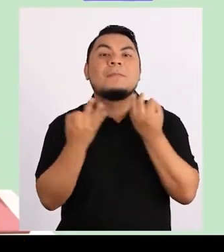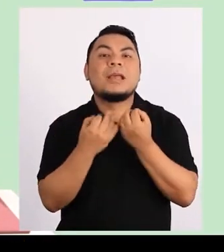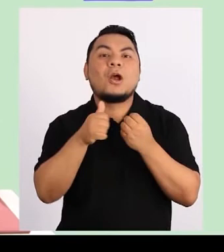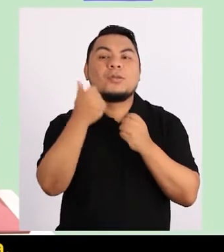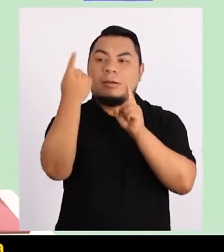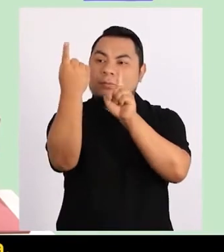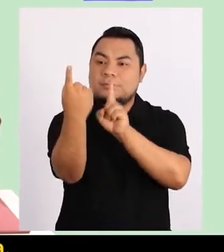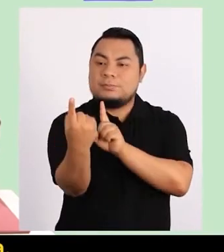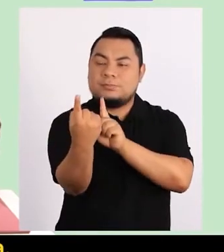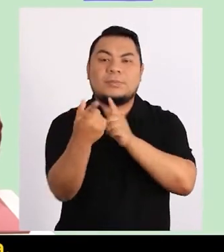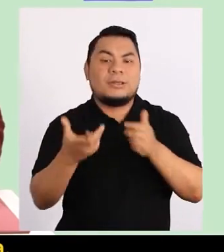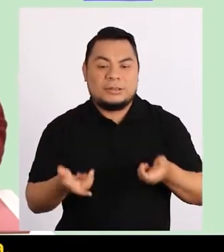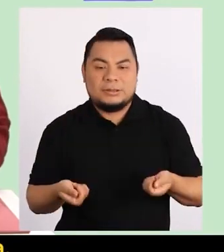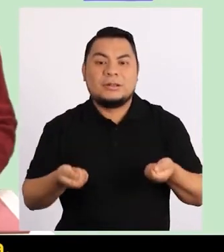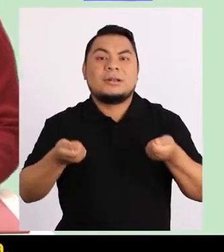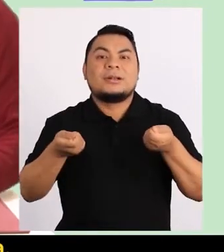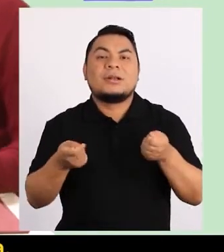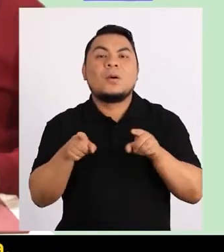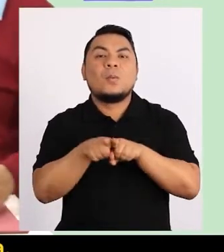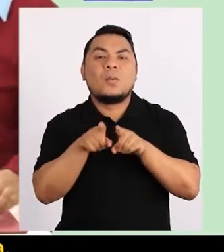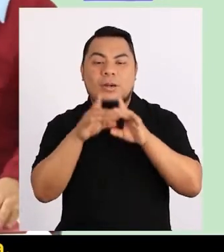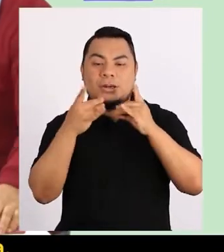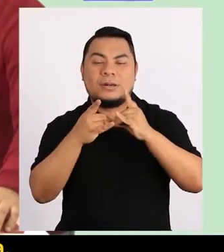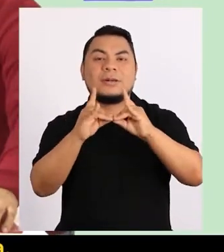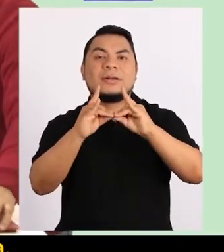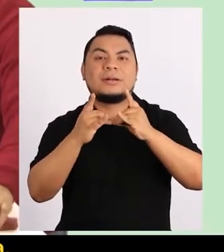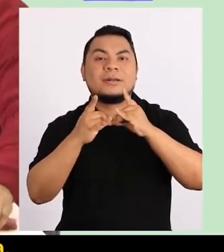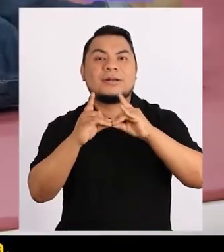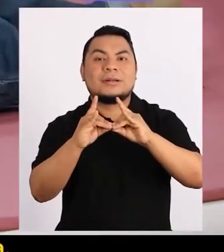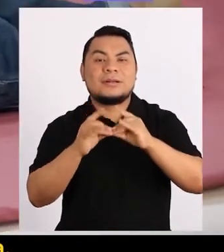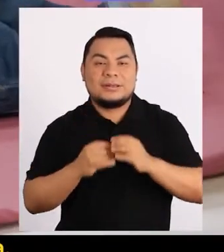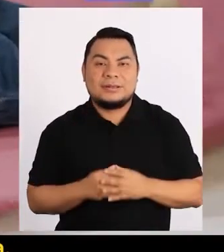de un familiar como si estuviera en una hamaca.